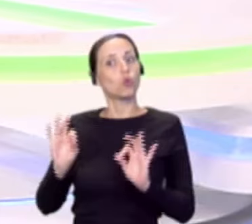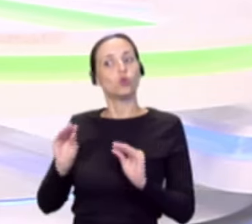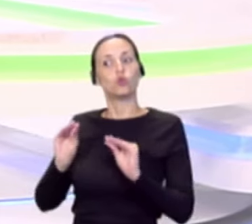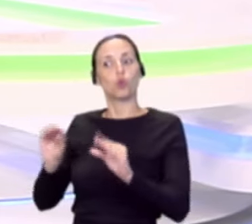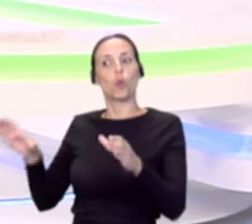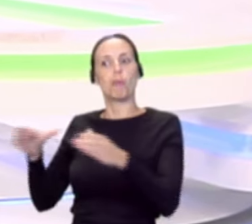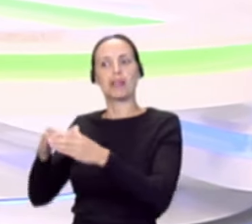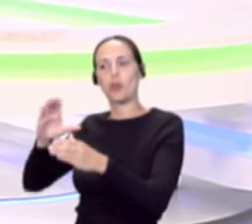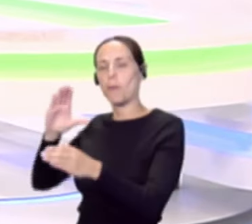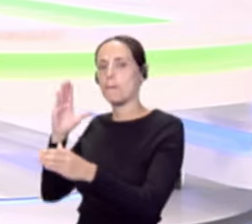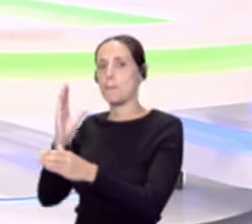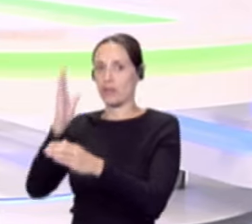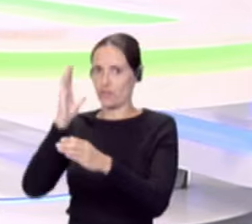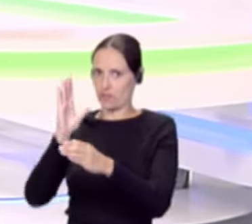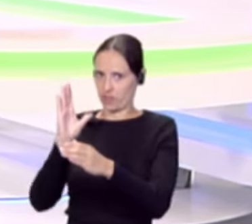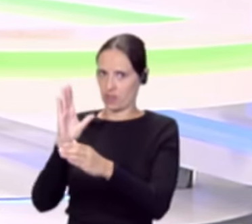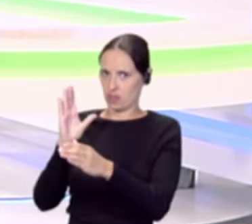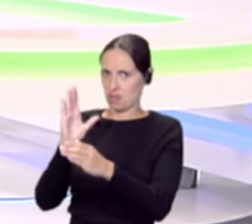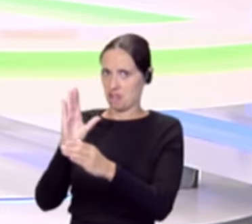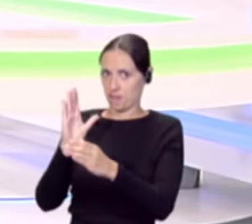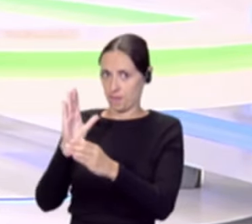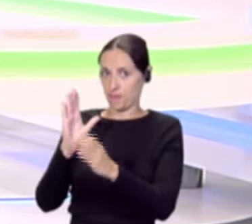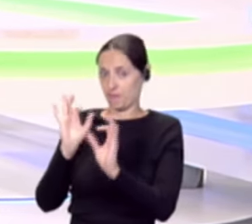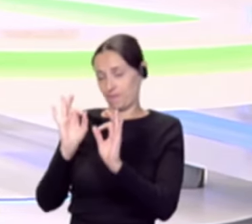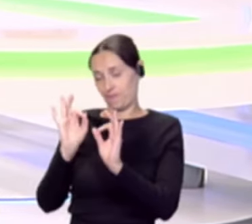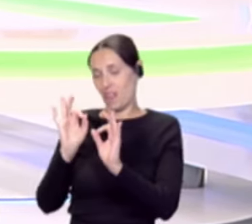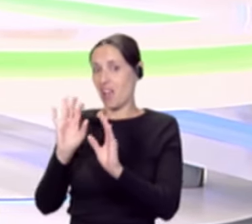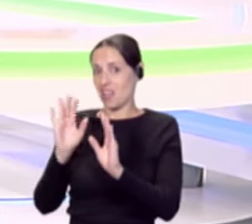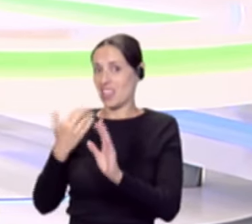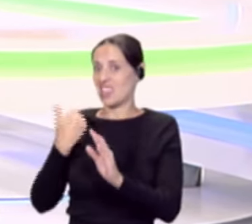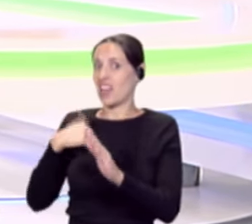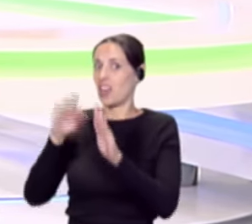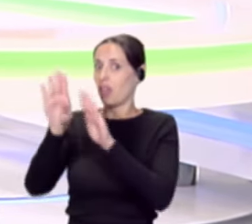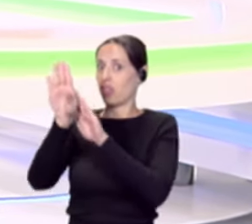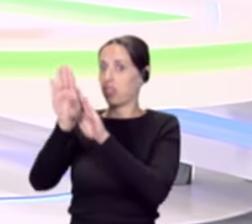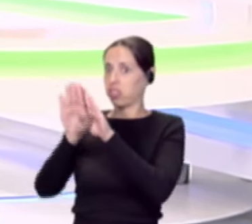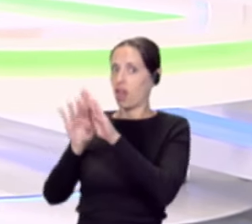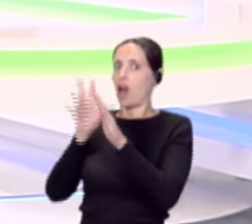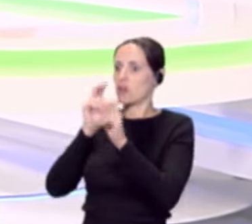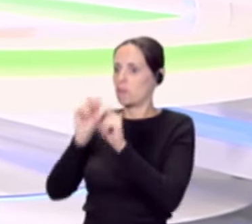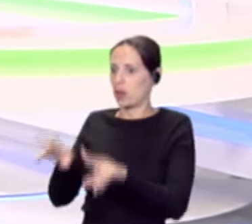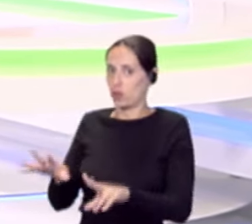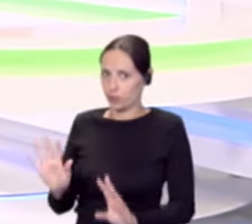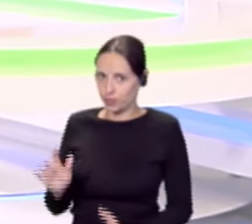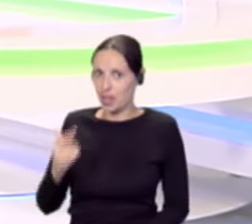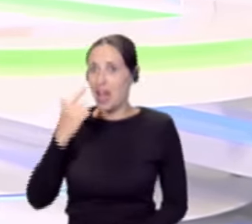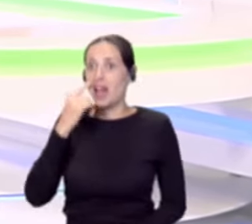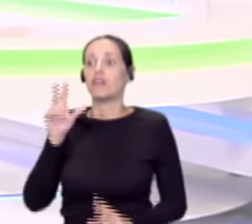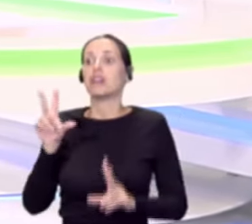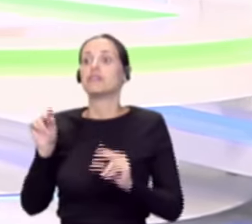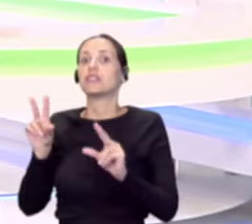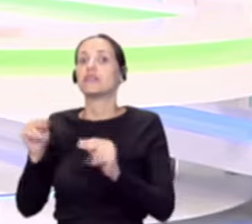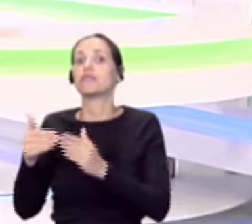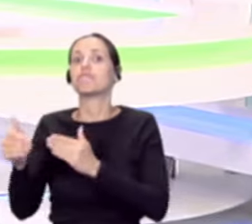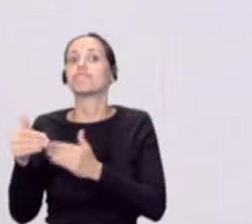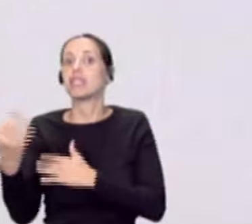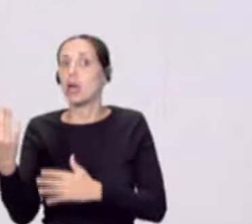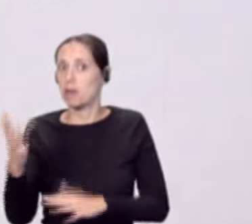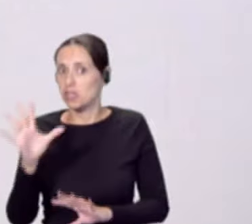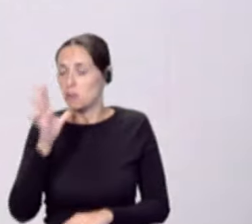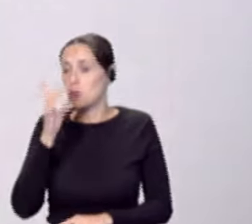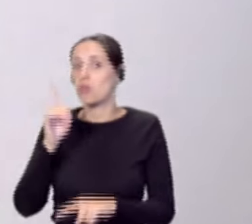que no venía en ascenso. Si es cierto que es una frialdad, vamos a ver cómo termina esto, porque exactamente, a ver si llega a